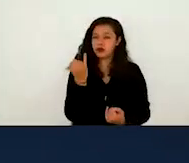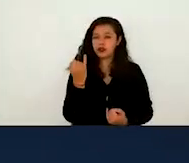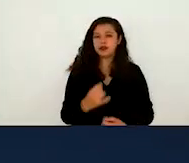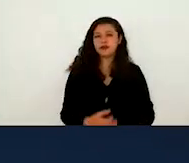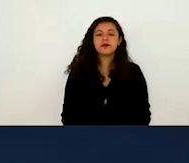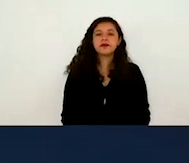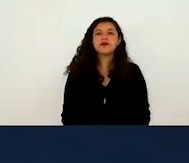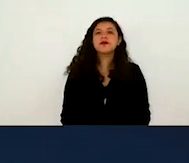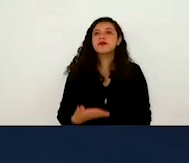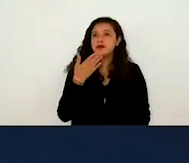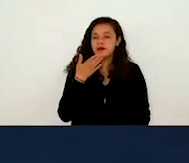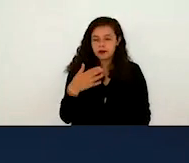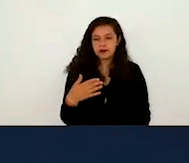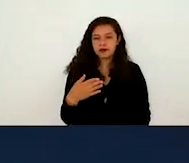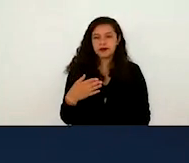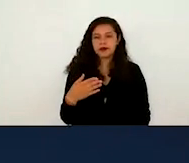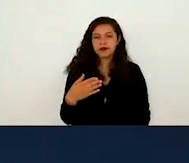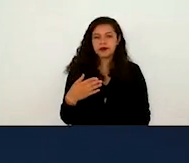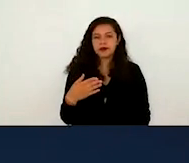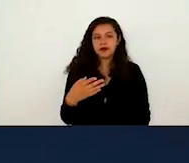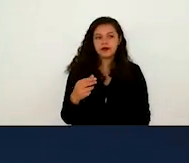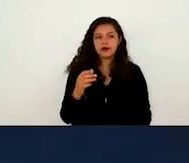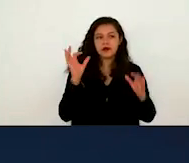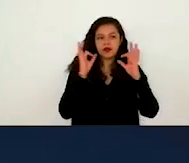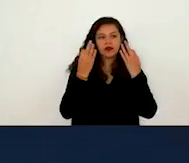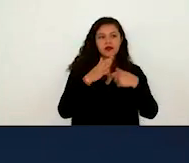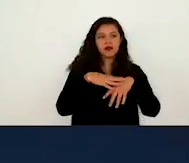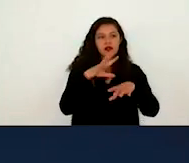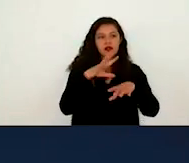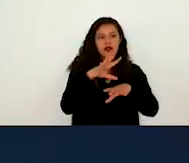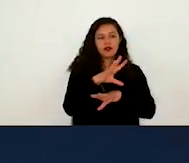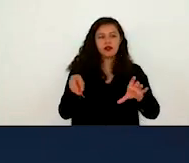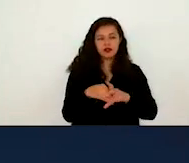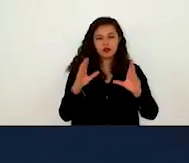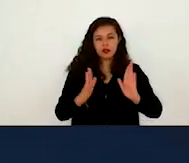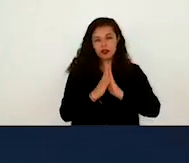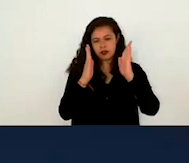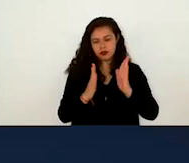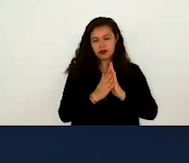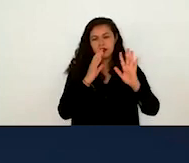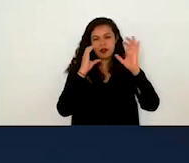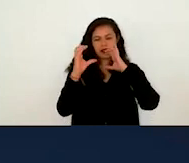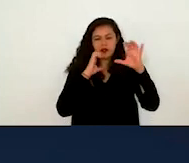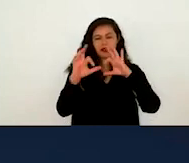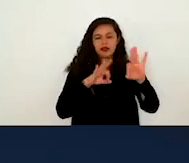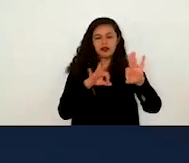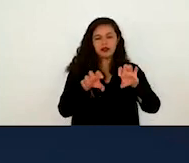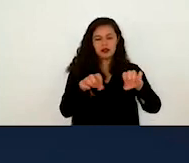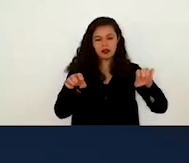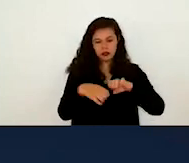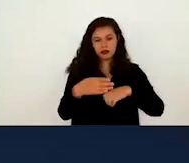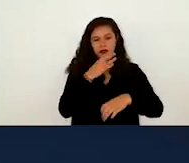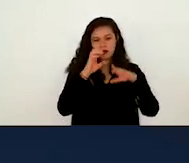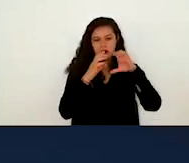perfecto que sepa que participe en más de manera integral tener una una buena comunicación a trabajar como equipo perfecto